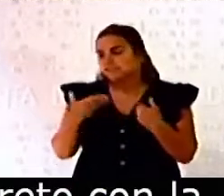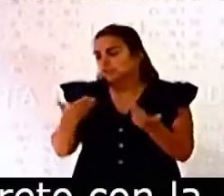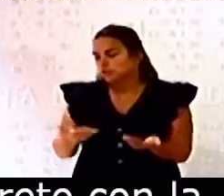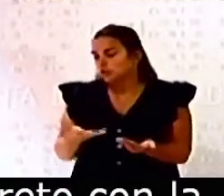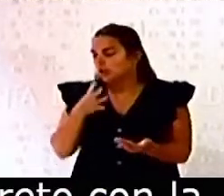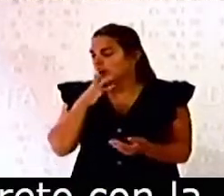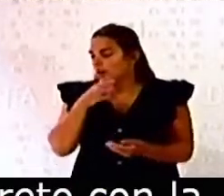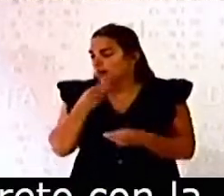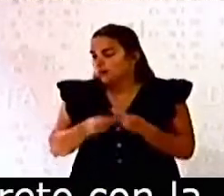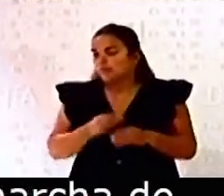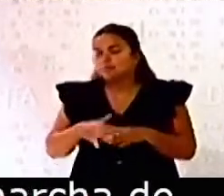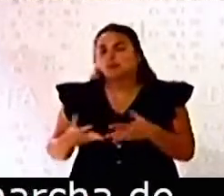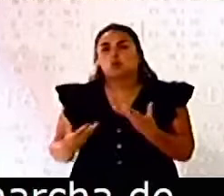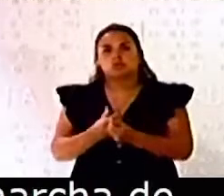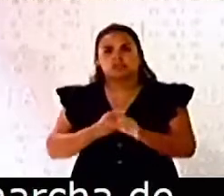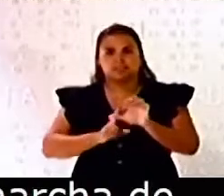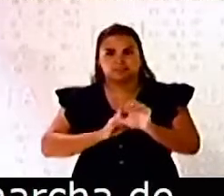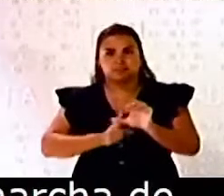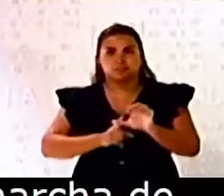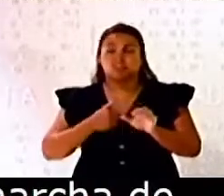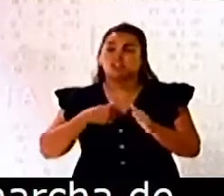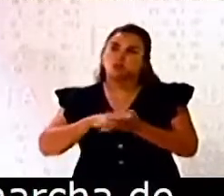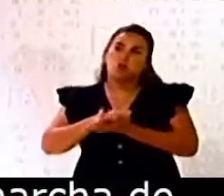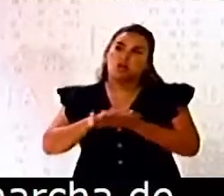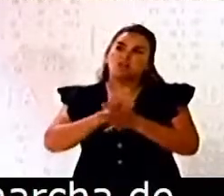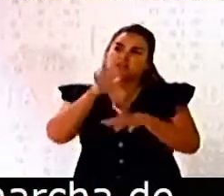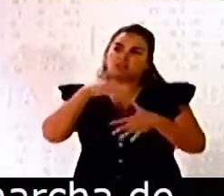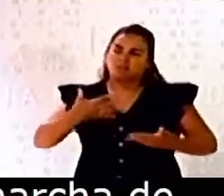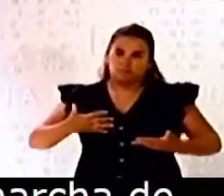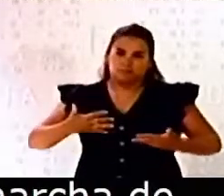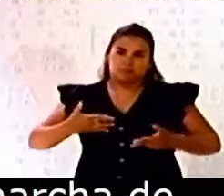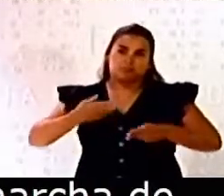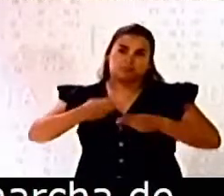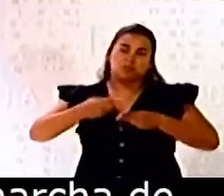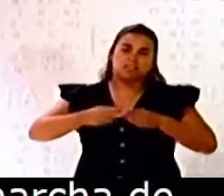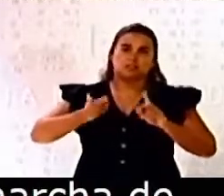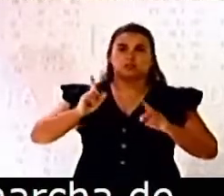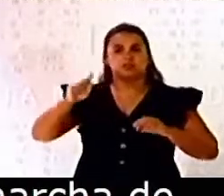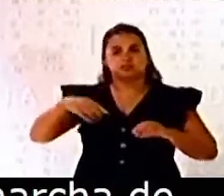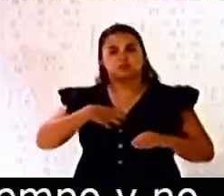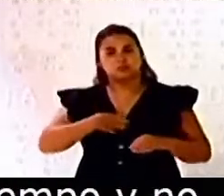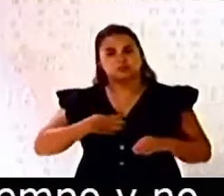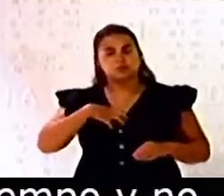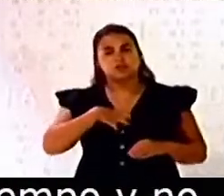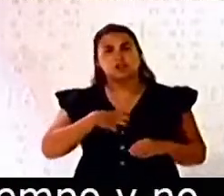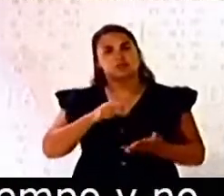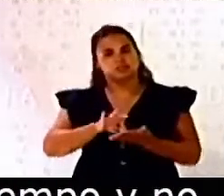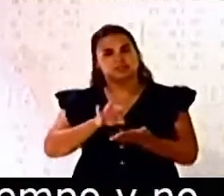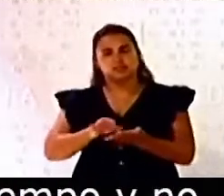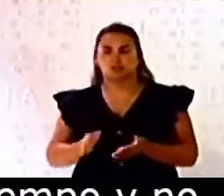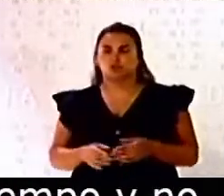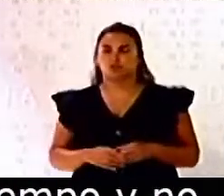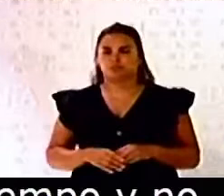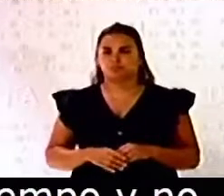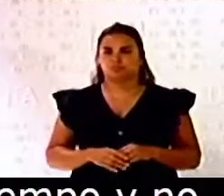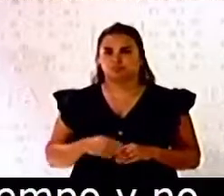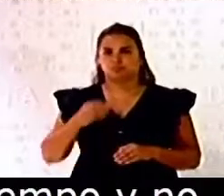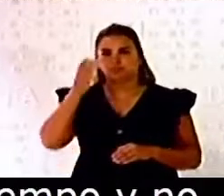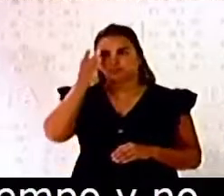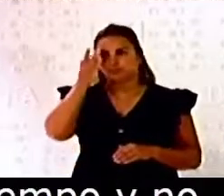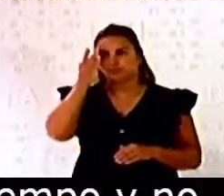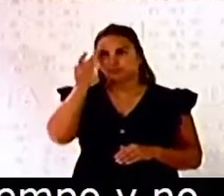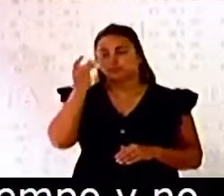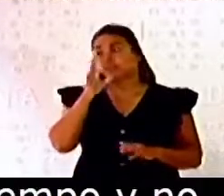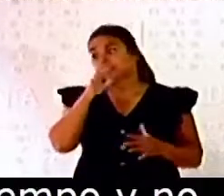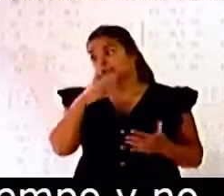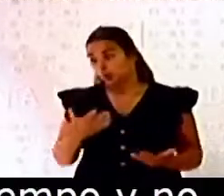tiempo para la Junta de Extremadura, y no estoy hablando en este caso de los políticos, sino de nuestros funcionarios y de nuestros servicios. Y ahora